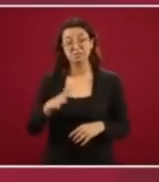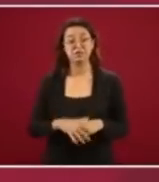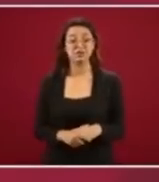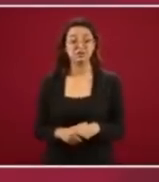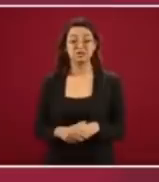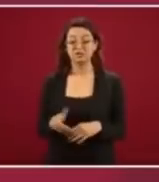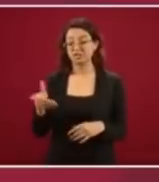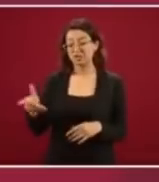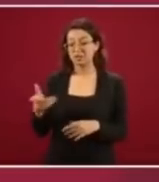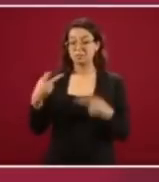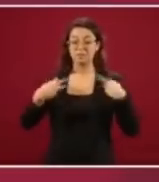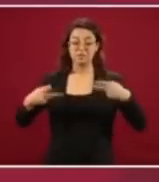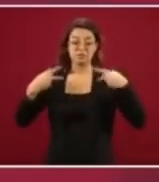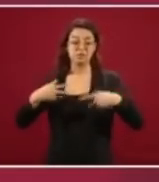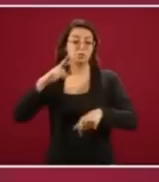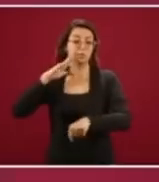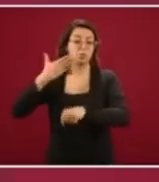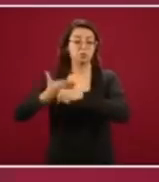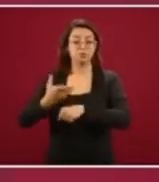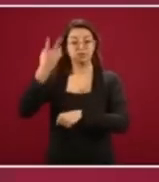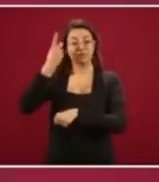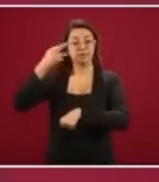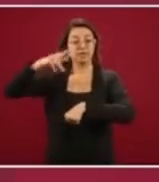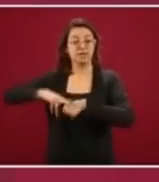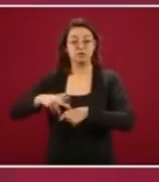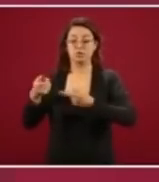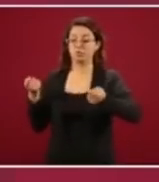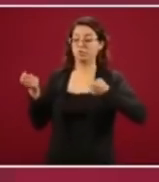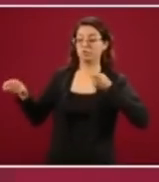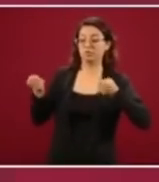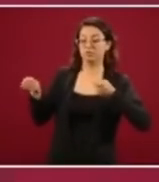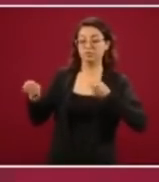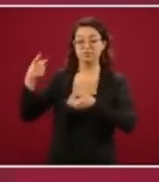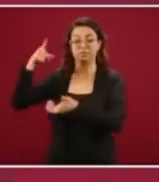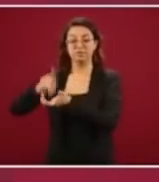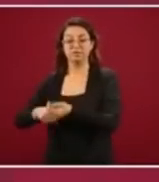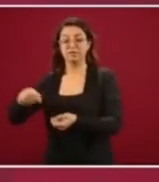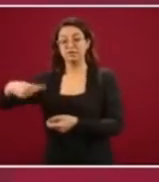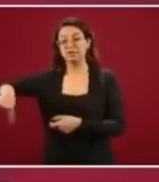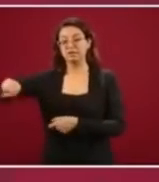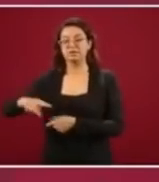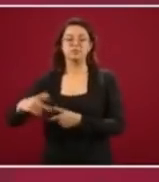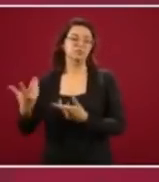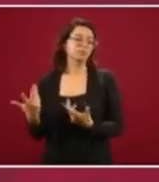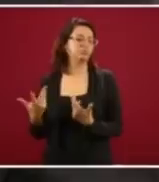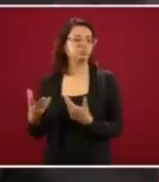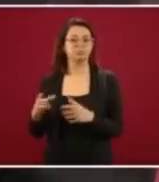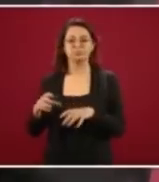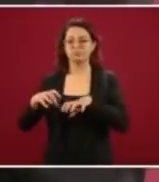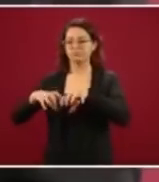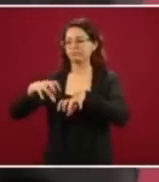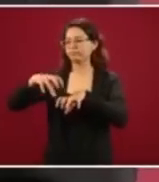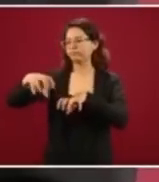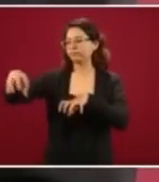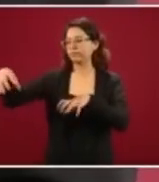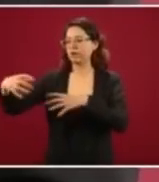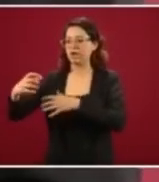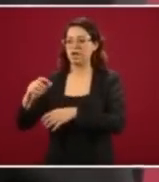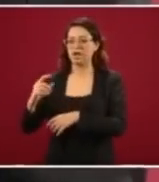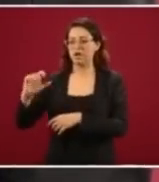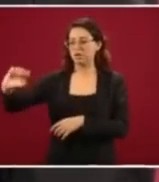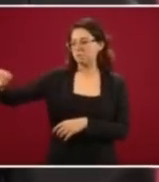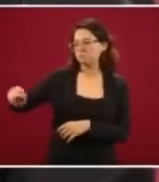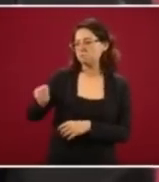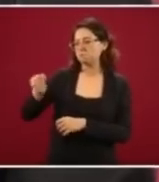esta institución en el pasado, eran cotos de poder, se